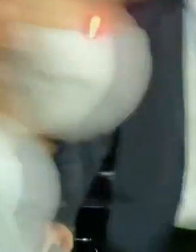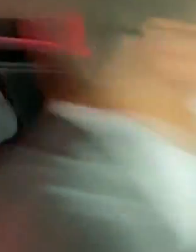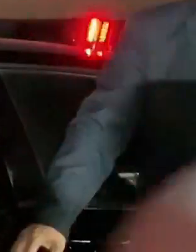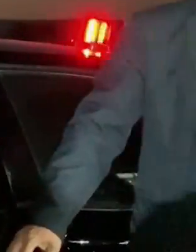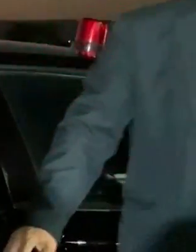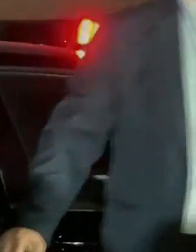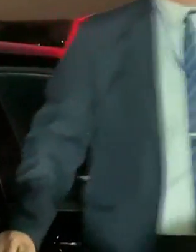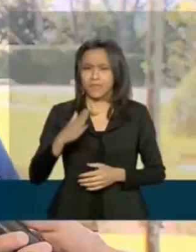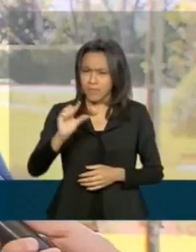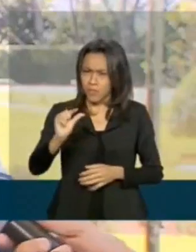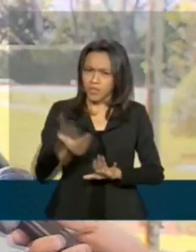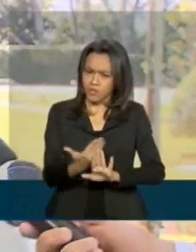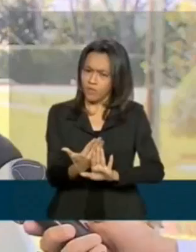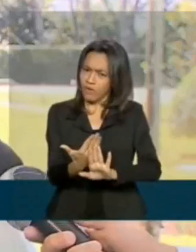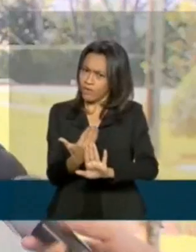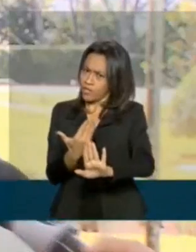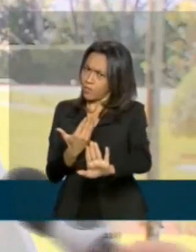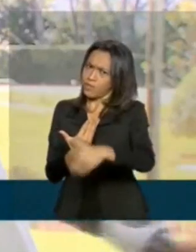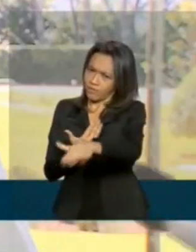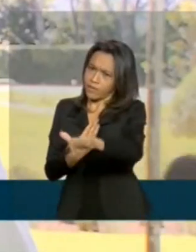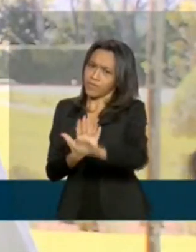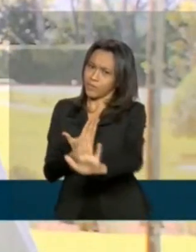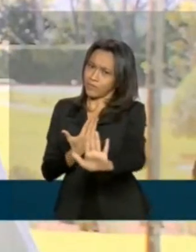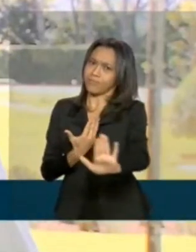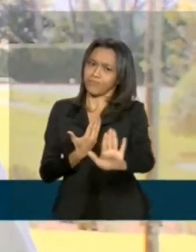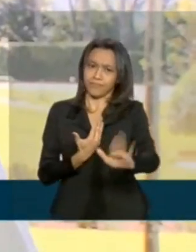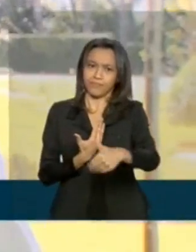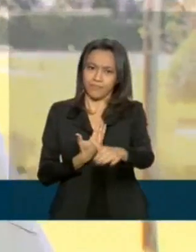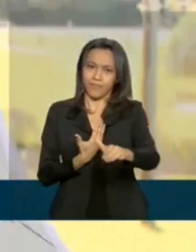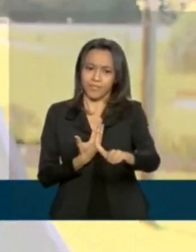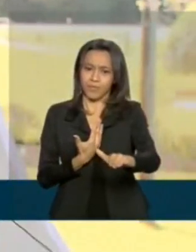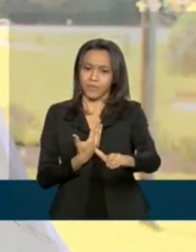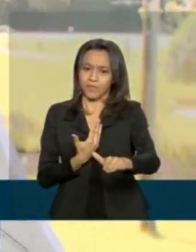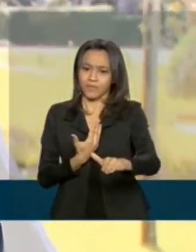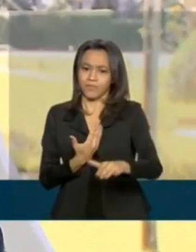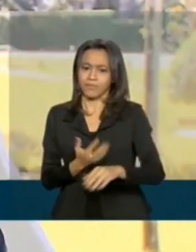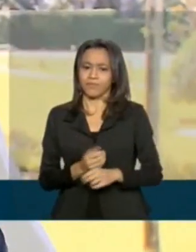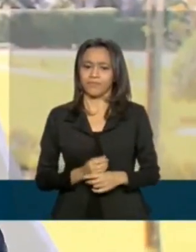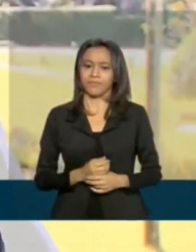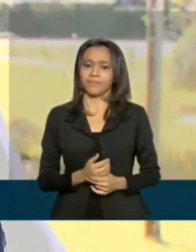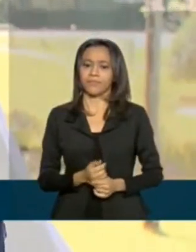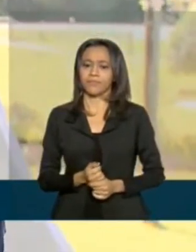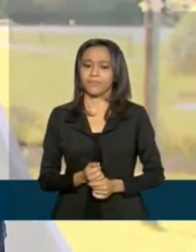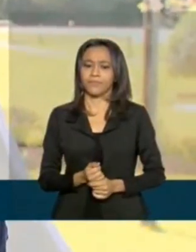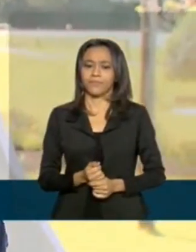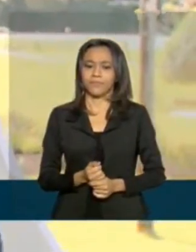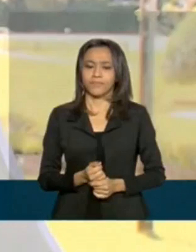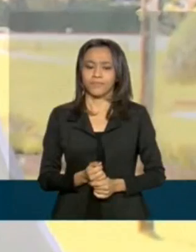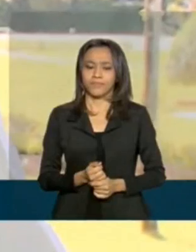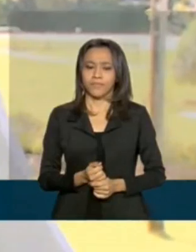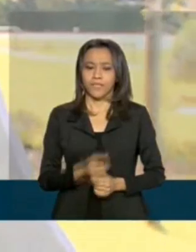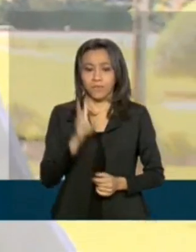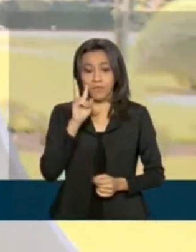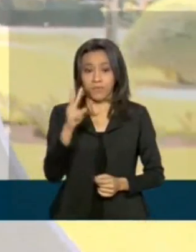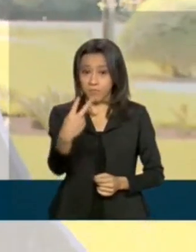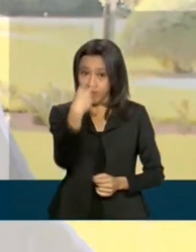cita ha dado positivo de ccoo y 19 el mandatario informó en persona a un grupo de periodistas situados a menos de dos metros de distancia sobre